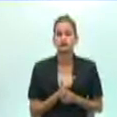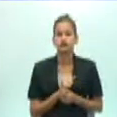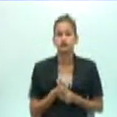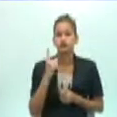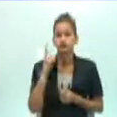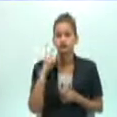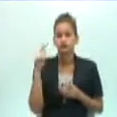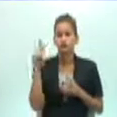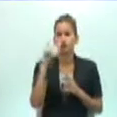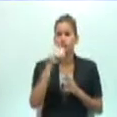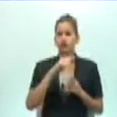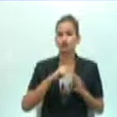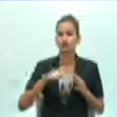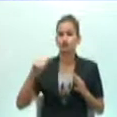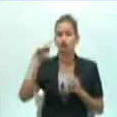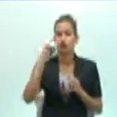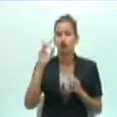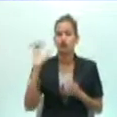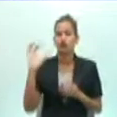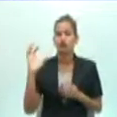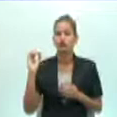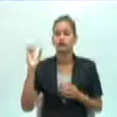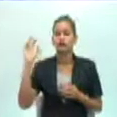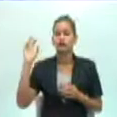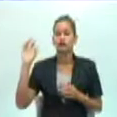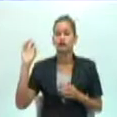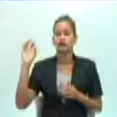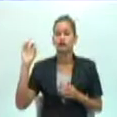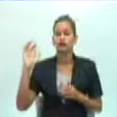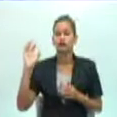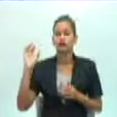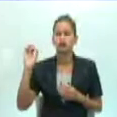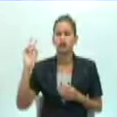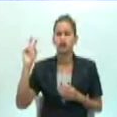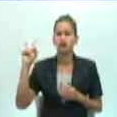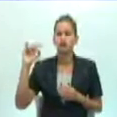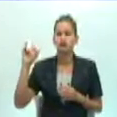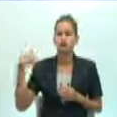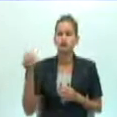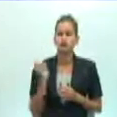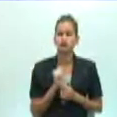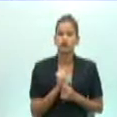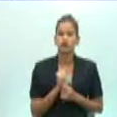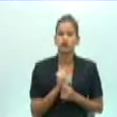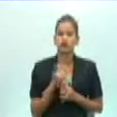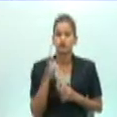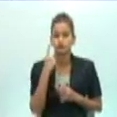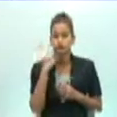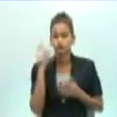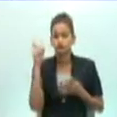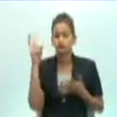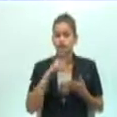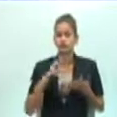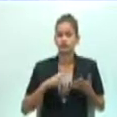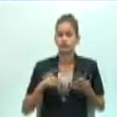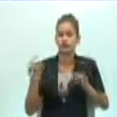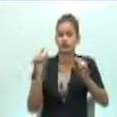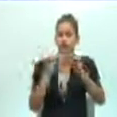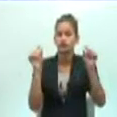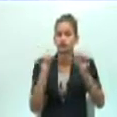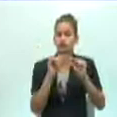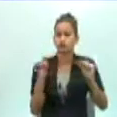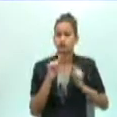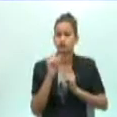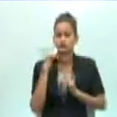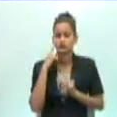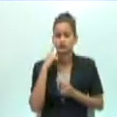Circula las conjunciones. La civilización no había llegado todavía a los hombres y existían bárbaras costumbres. Era una bárbara